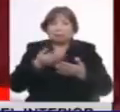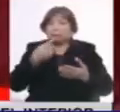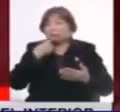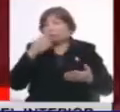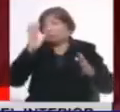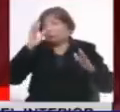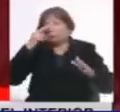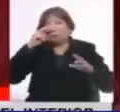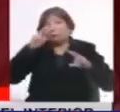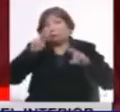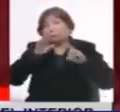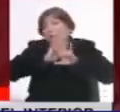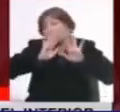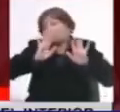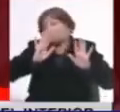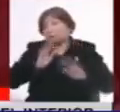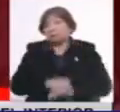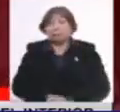una percepción.